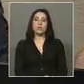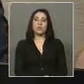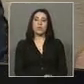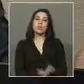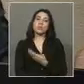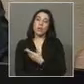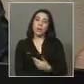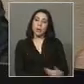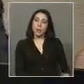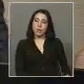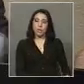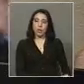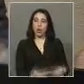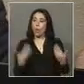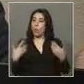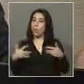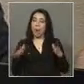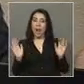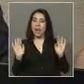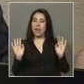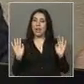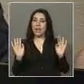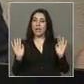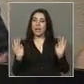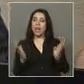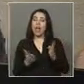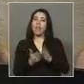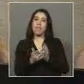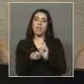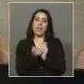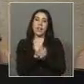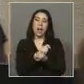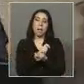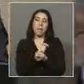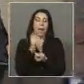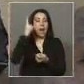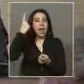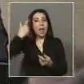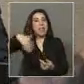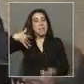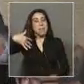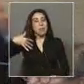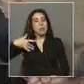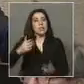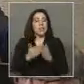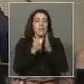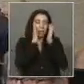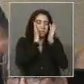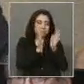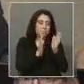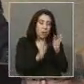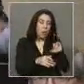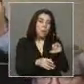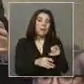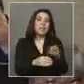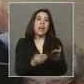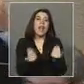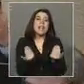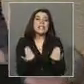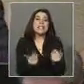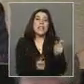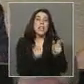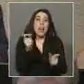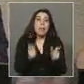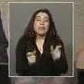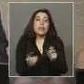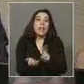gobierno, cualquier gobierno, tiene que modificar sus prioridades y atender estas demandas emergentes que de